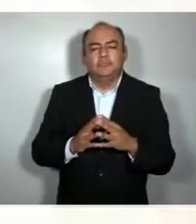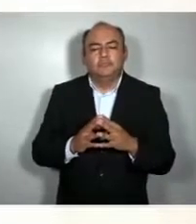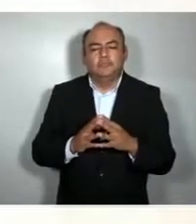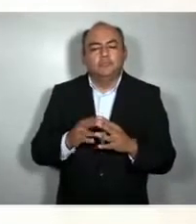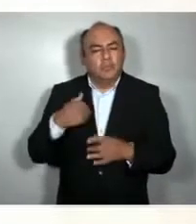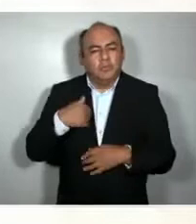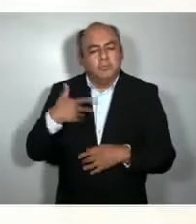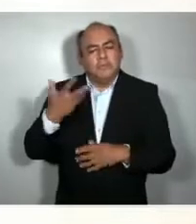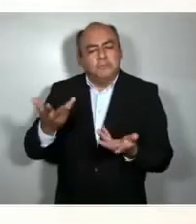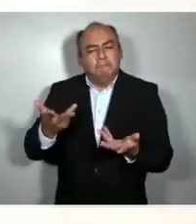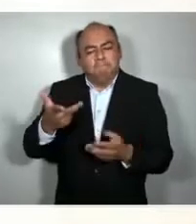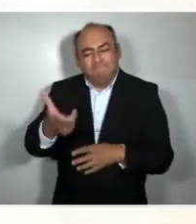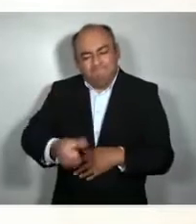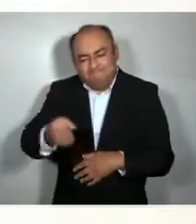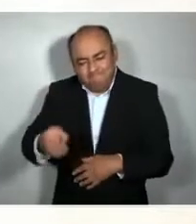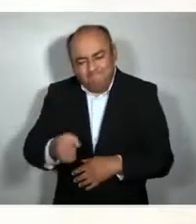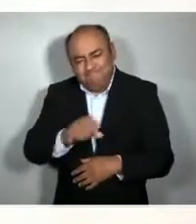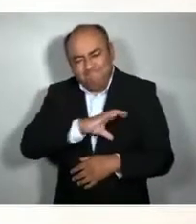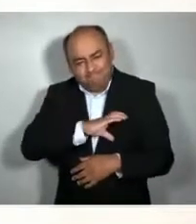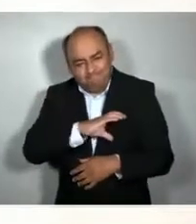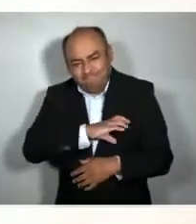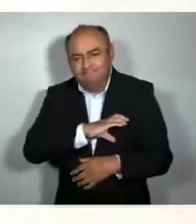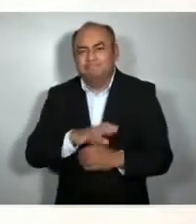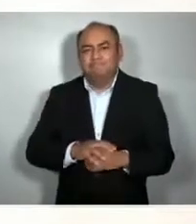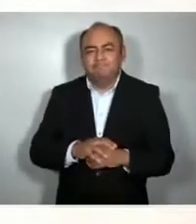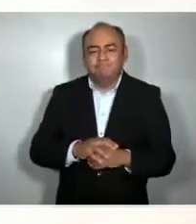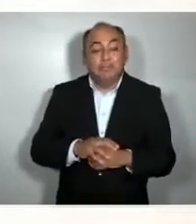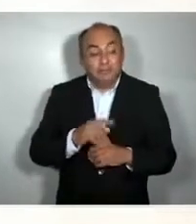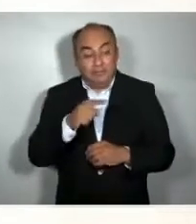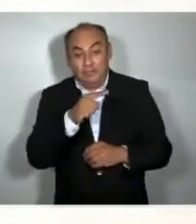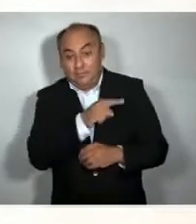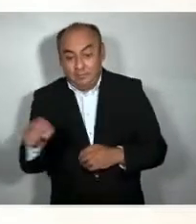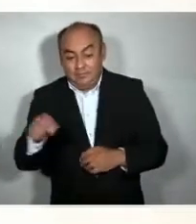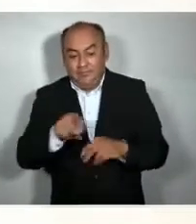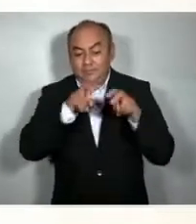Saludo con afecto a los integrantes del presidium.